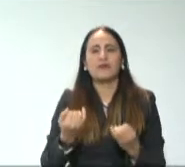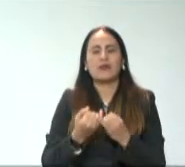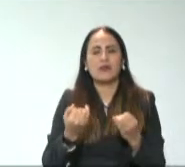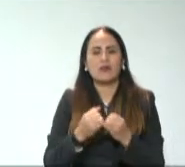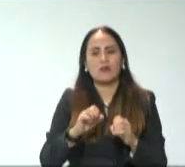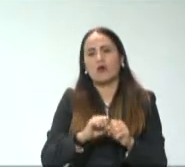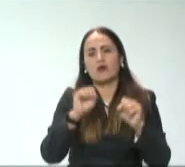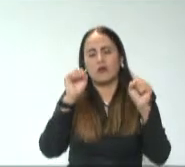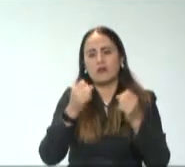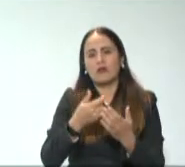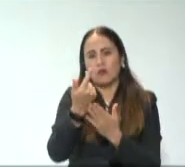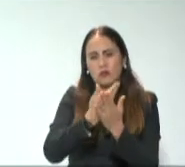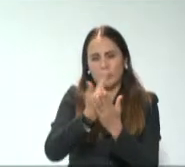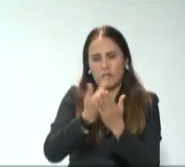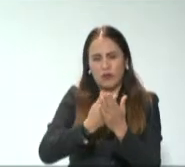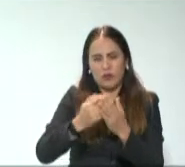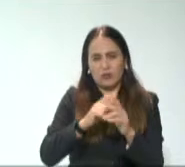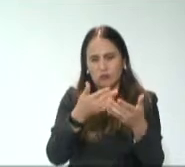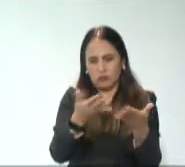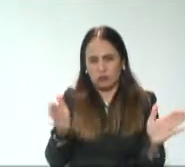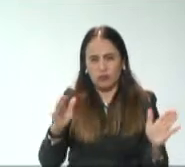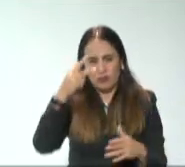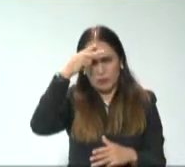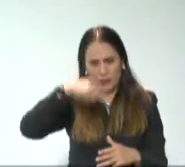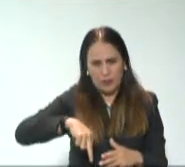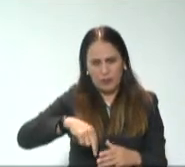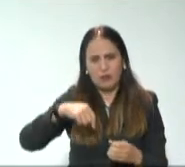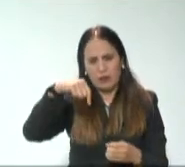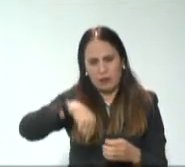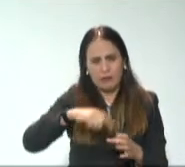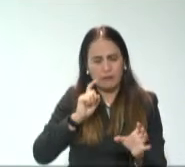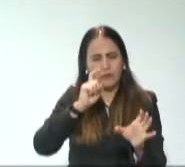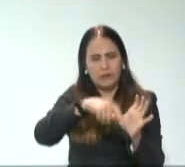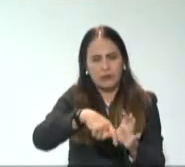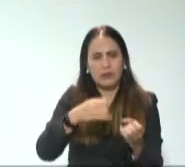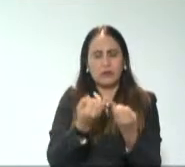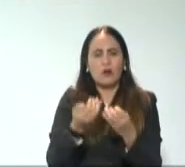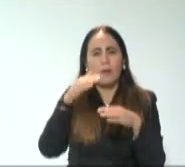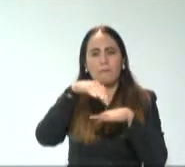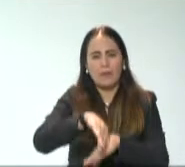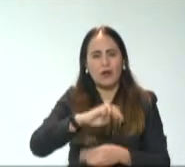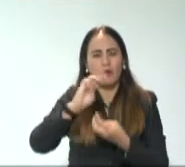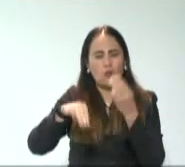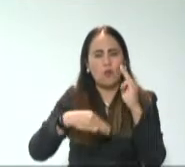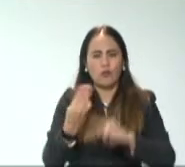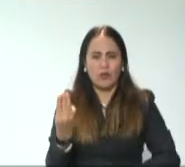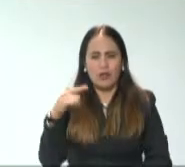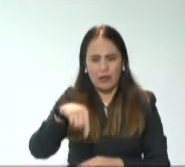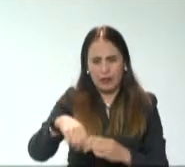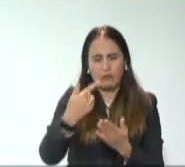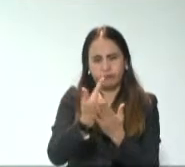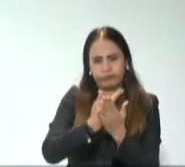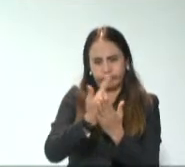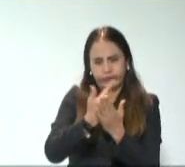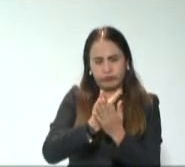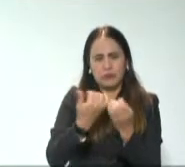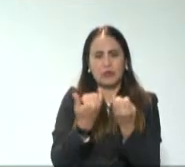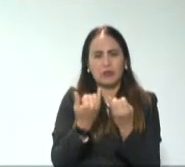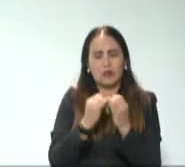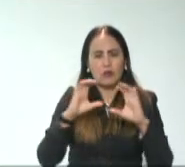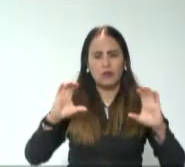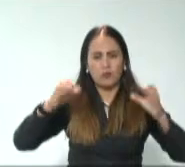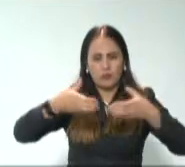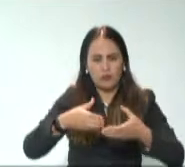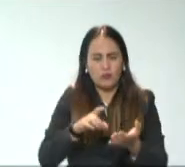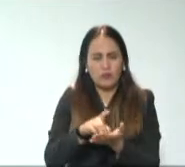México y consultora Internacional del banco mundial se ha desempeñado como contralora de la comisión de